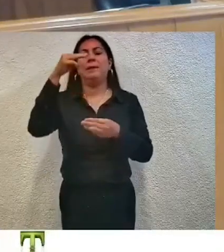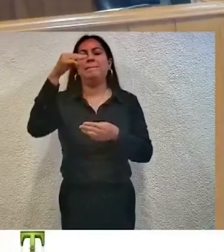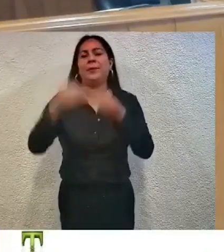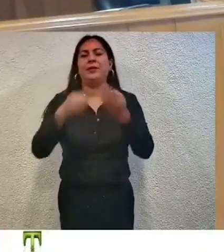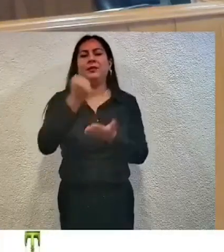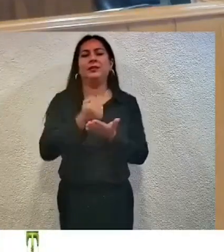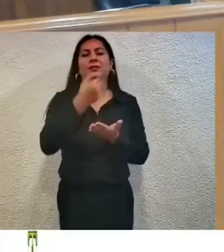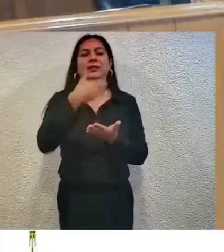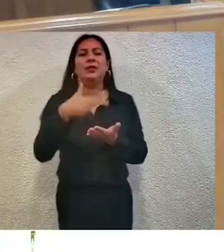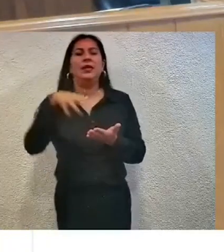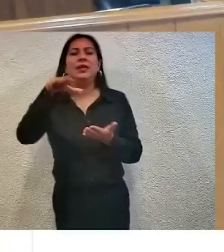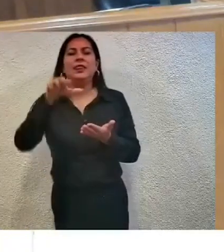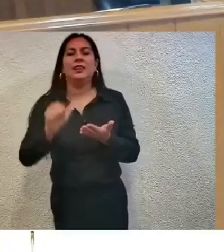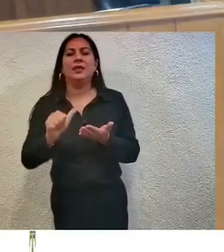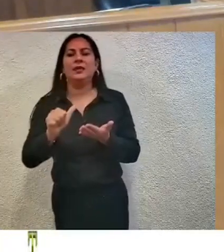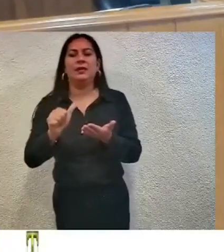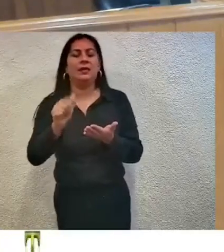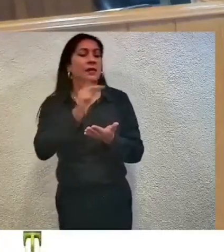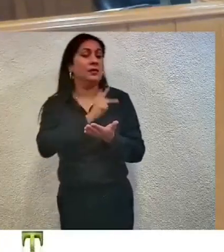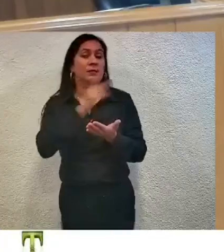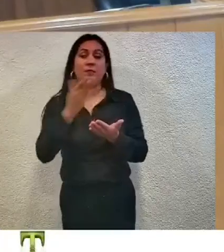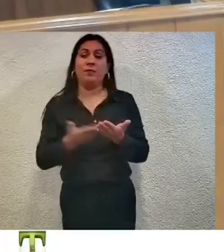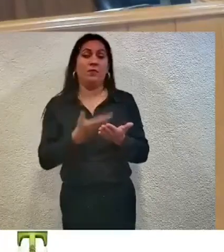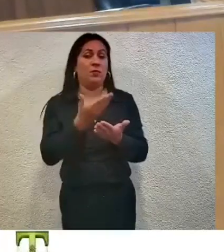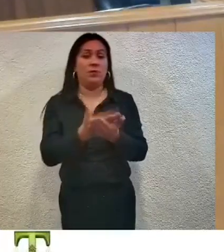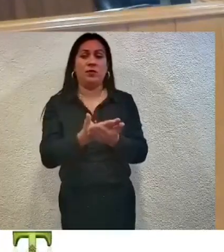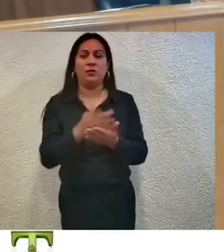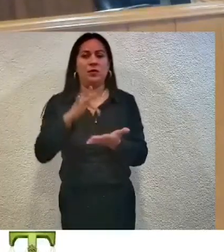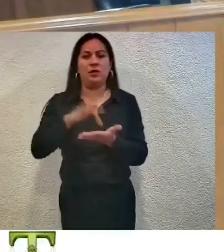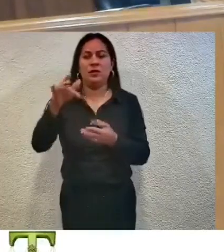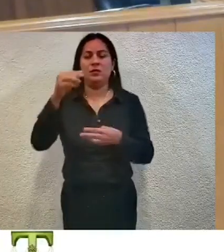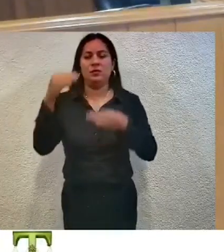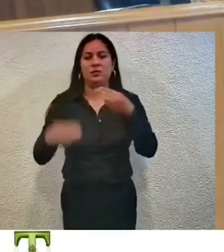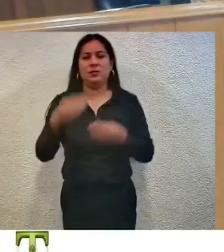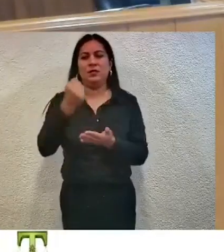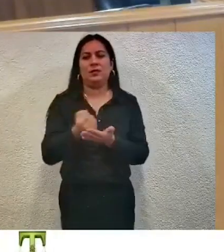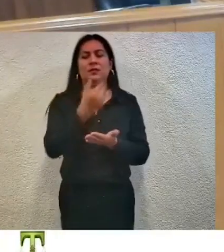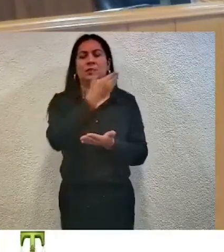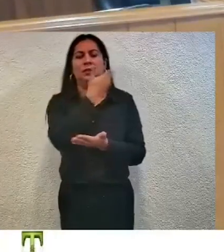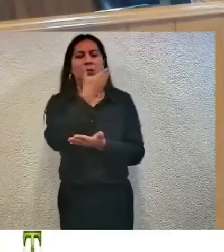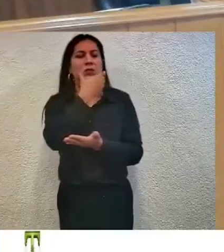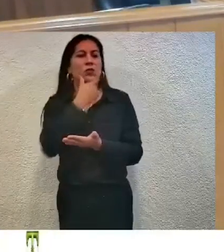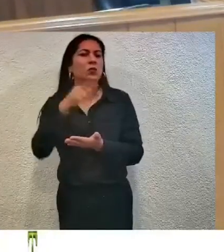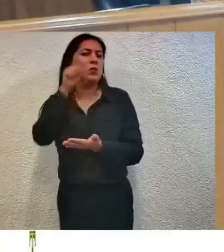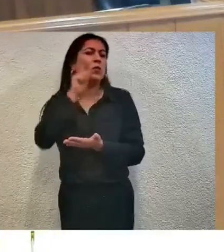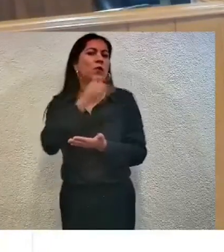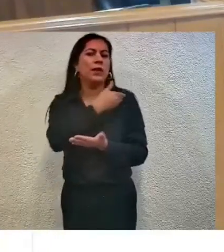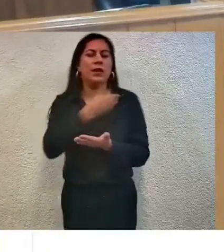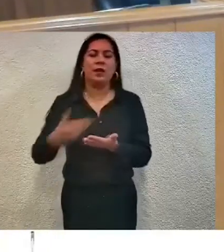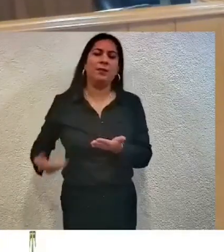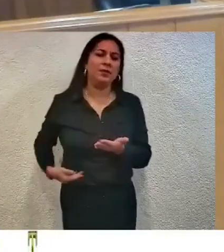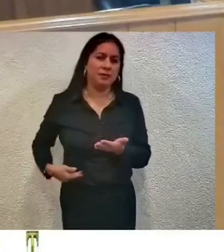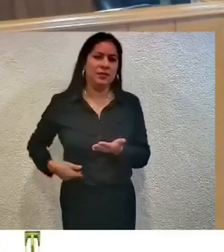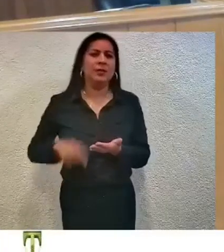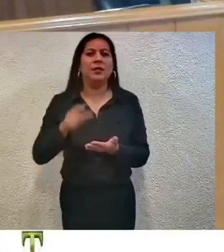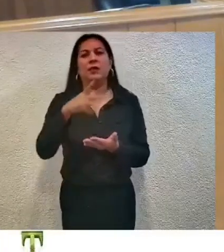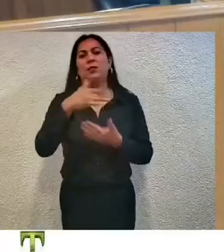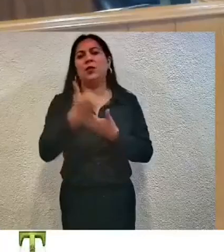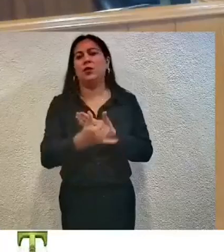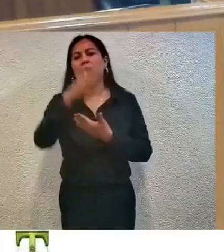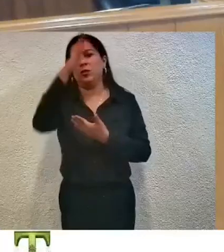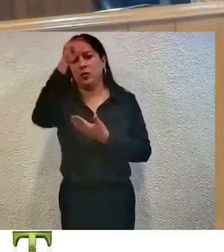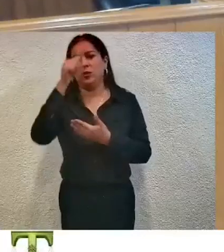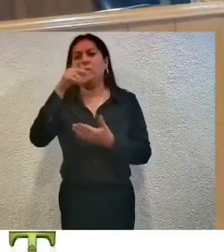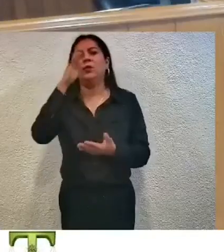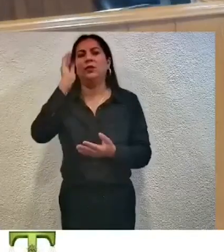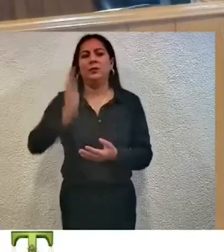proyecto. Gracias, magistrada. Magistrada ponente Hilda Rosa Delgado Brito. Es mi proyecto. Gracias, magistrada. Magistrada presidenta, magistrada,